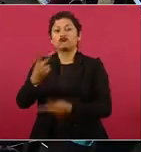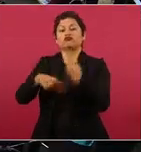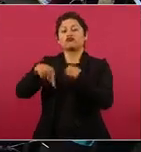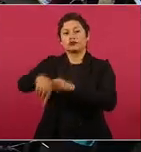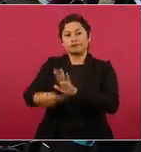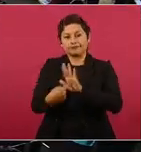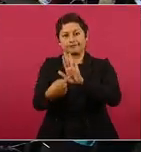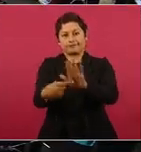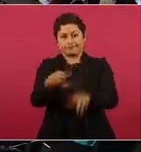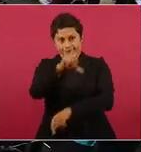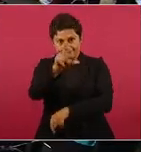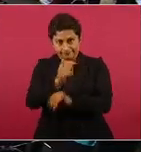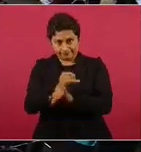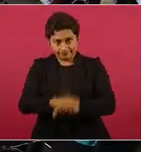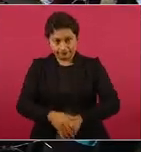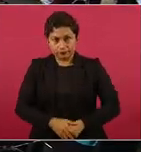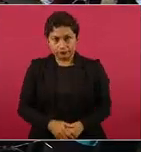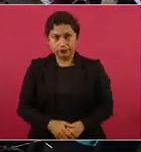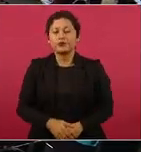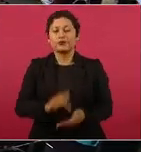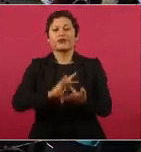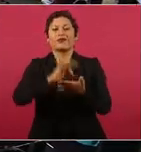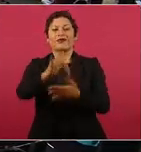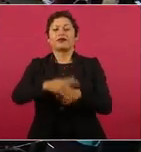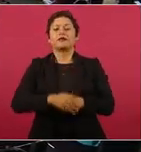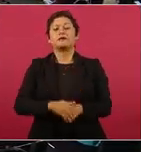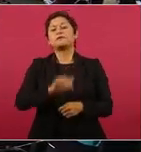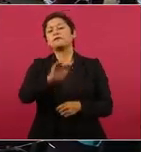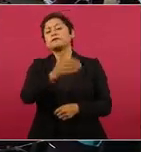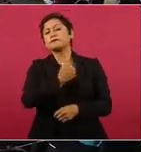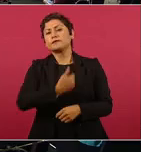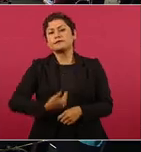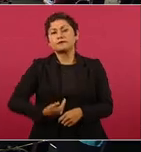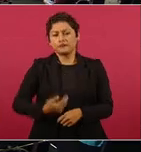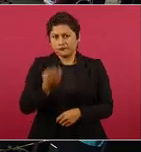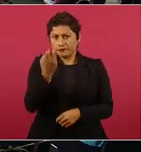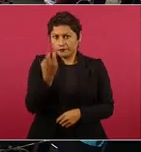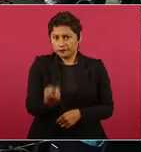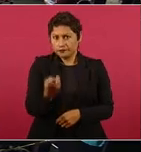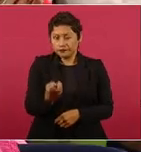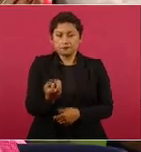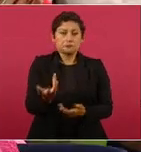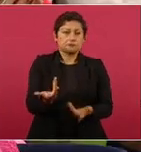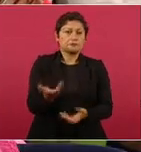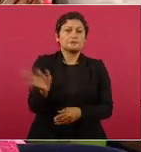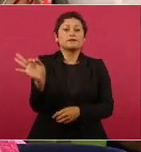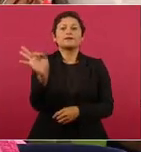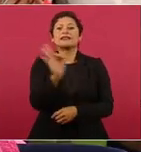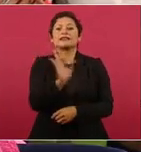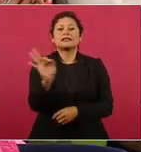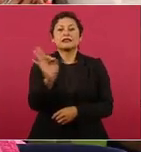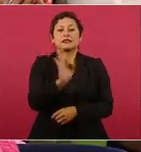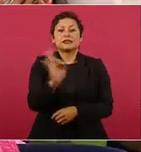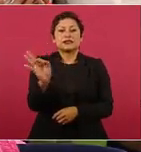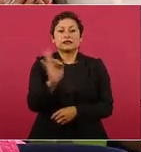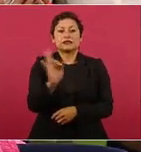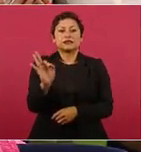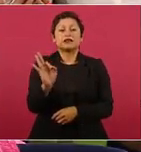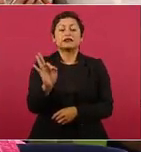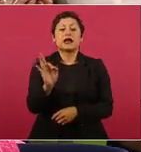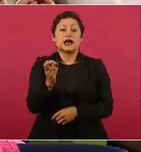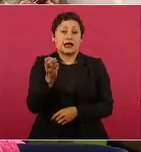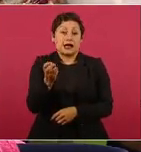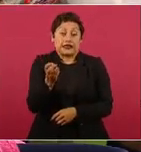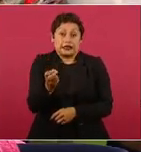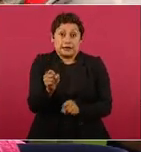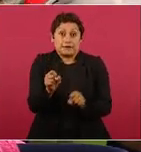Mucho gusto. Presidente, ¿y esto podría sustituir el tercer paquete tan esperado de